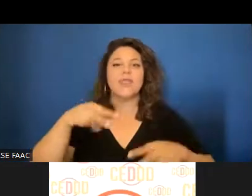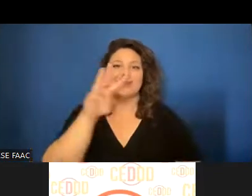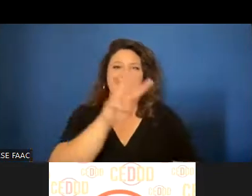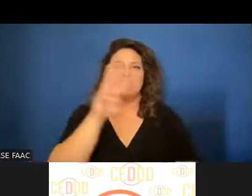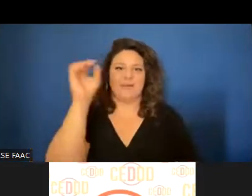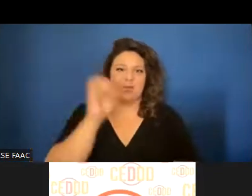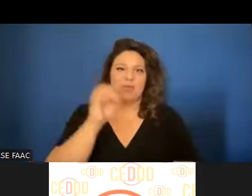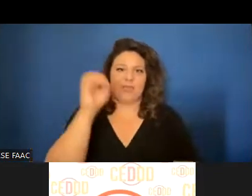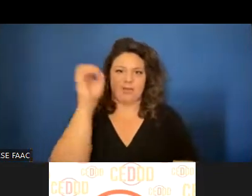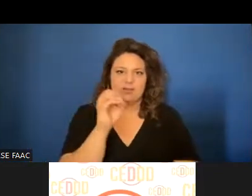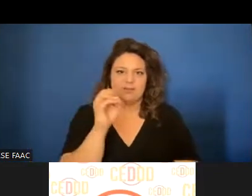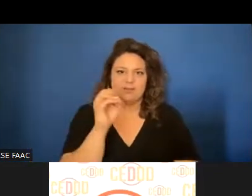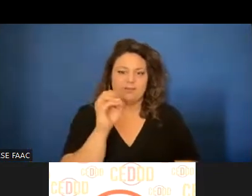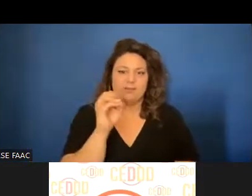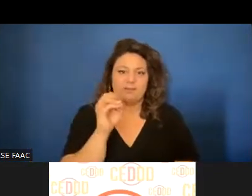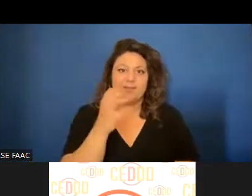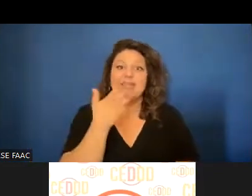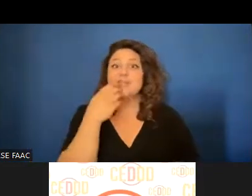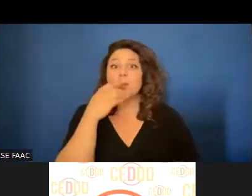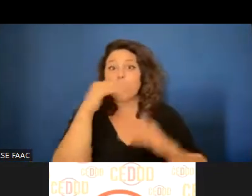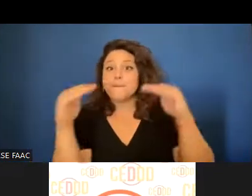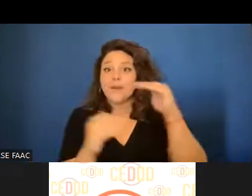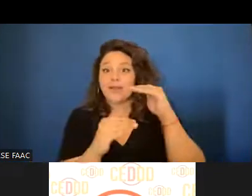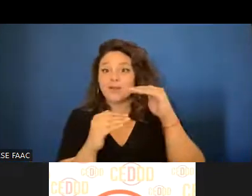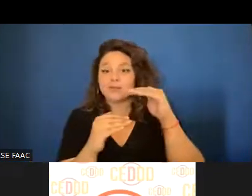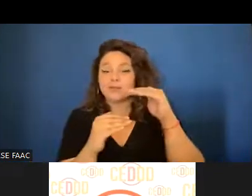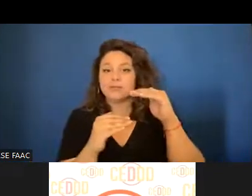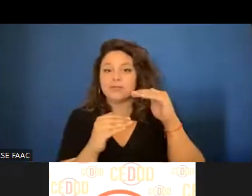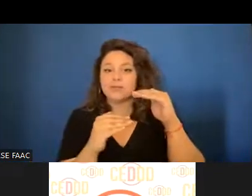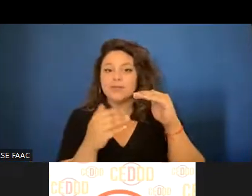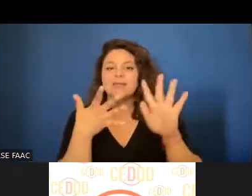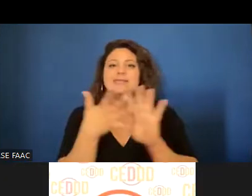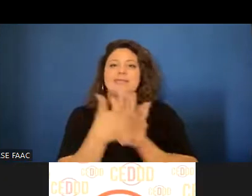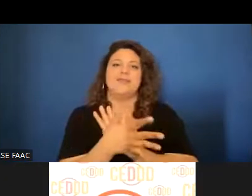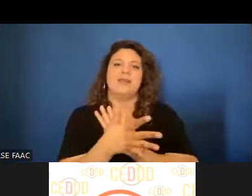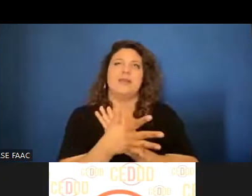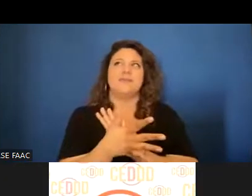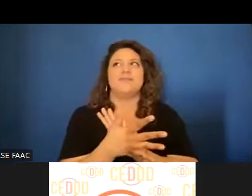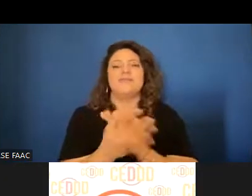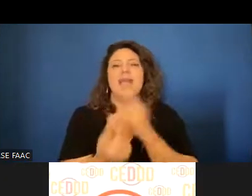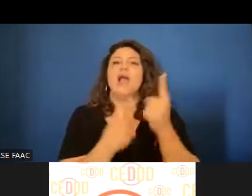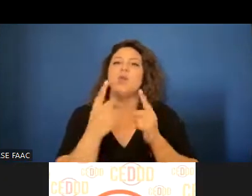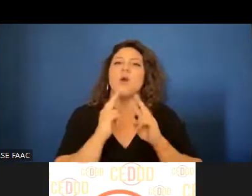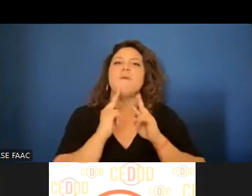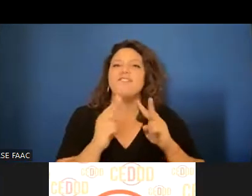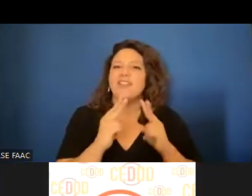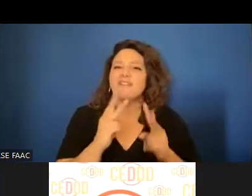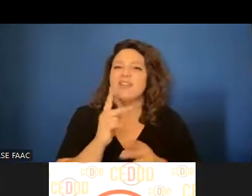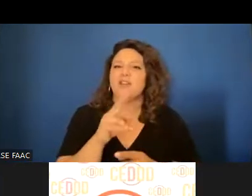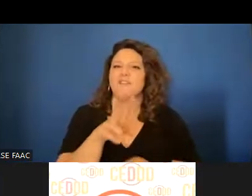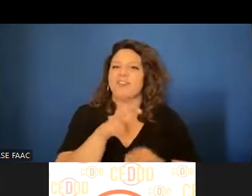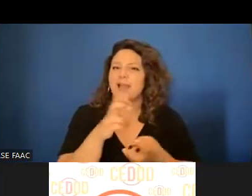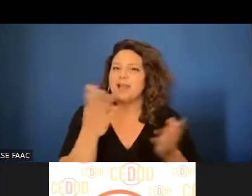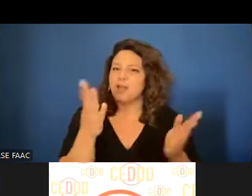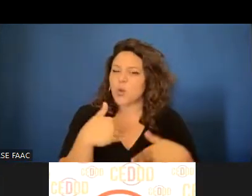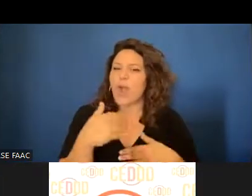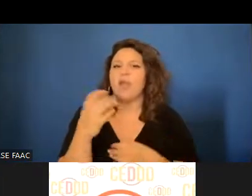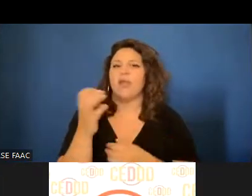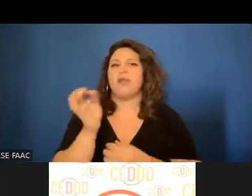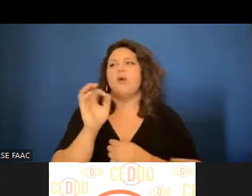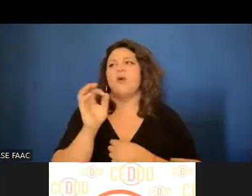la empresa no puede indemnizar, tiene que readmitir obligatoriamente y pagar todos los